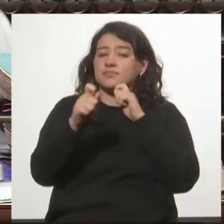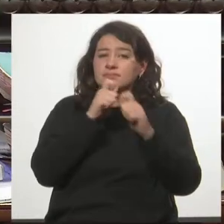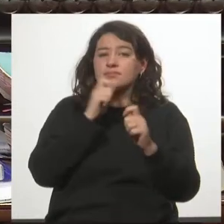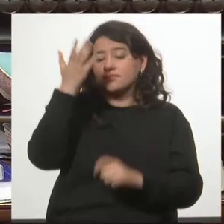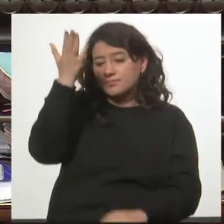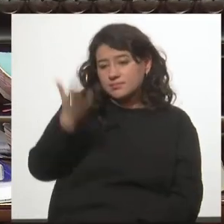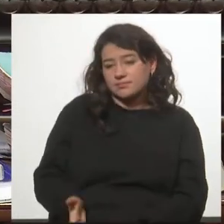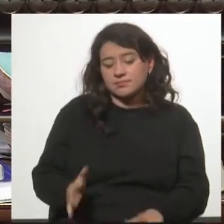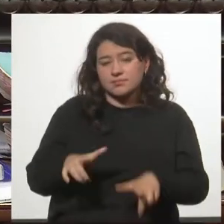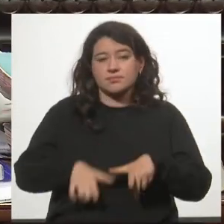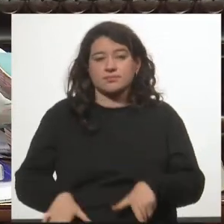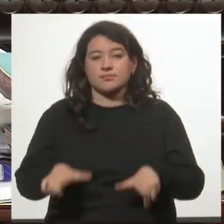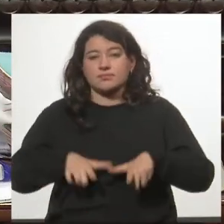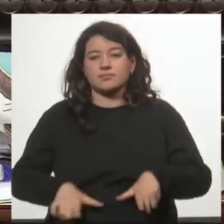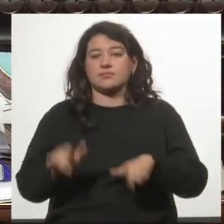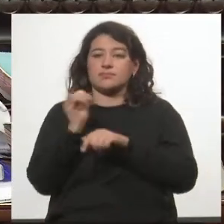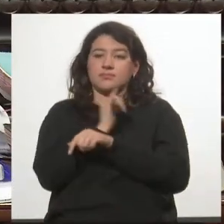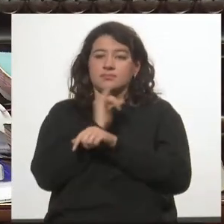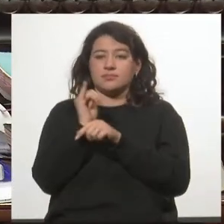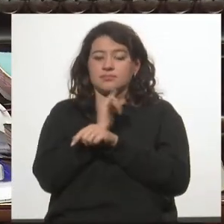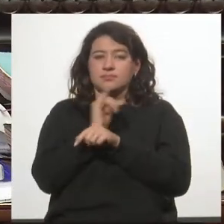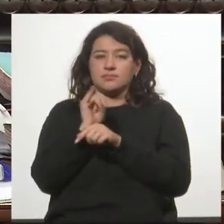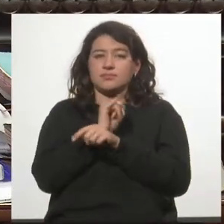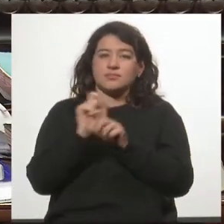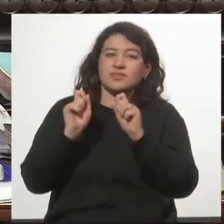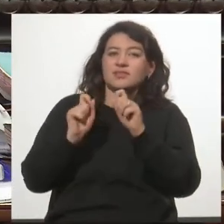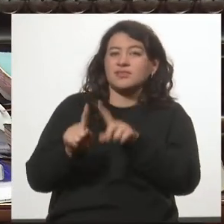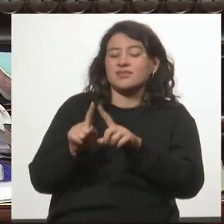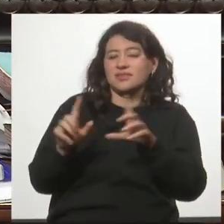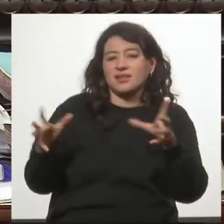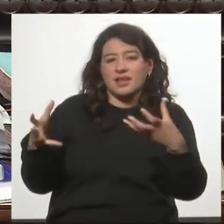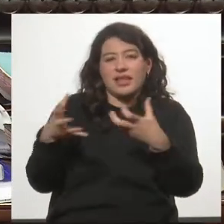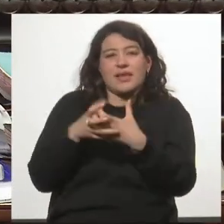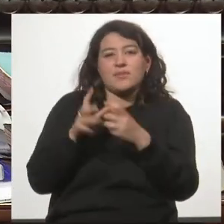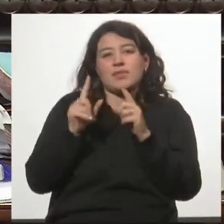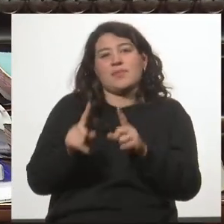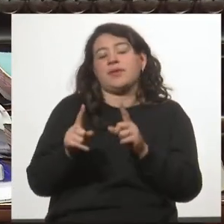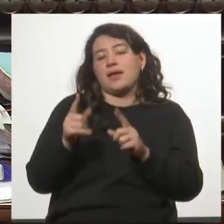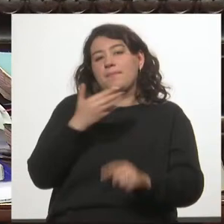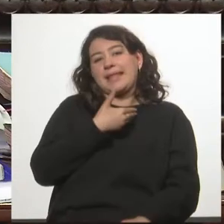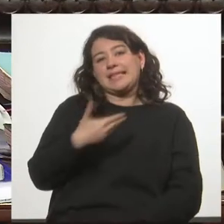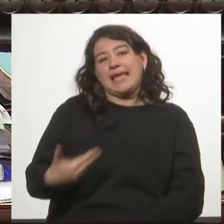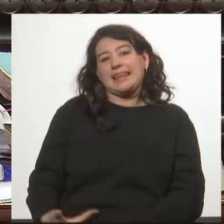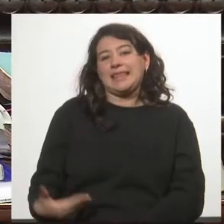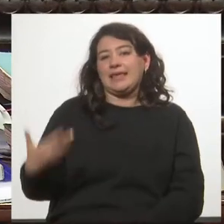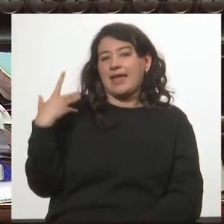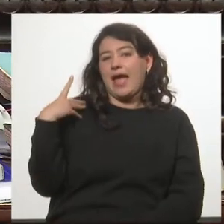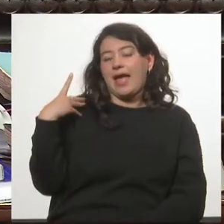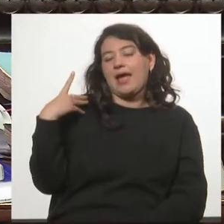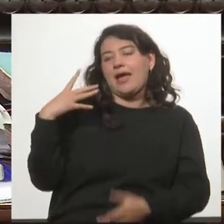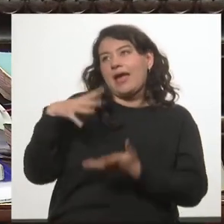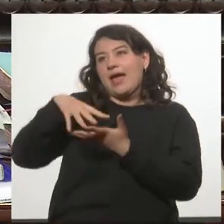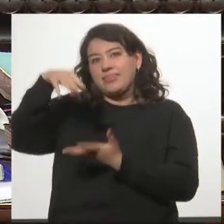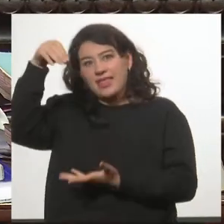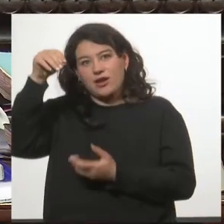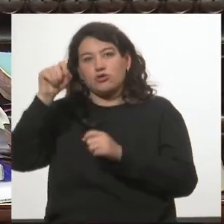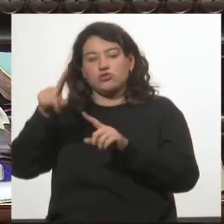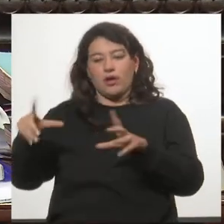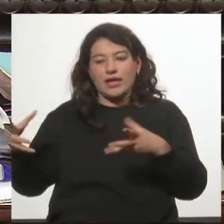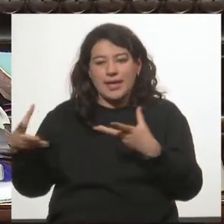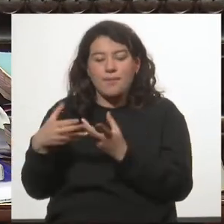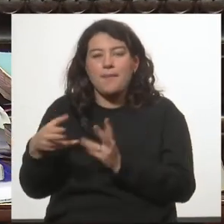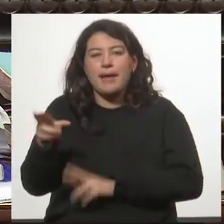ministro e industria con todo su equipo la comparecencia del presidente de antel con todo su equipo para